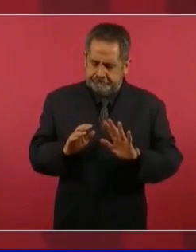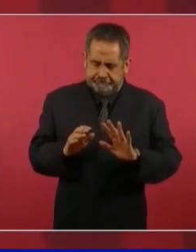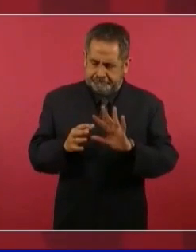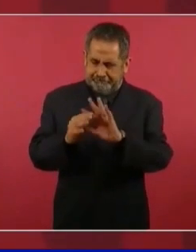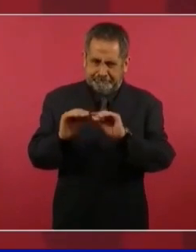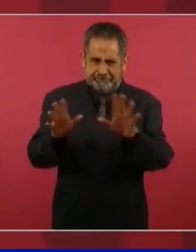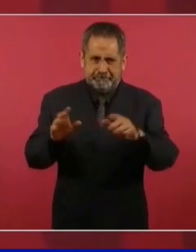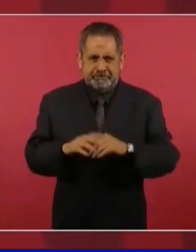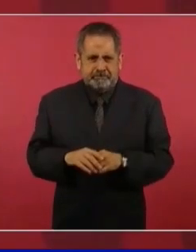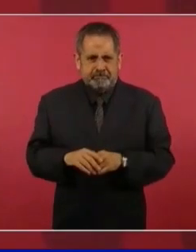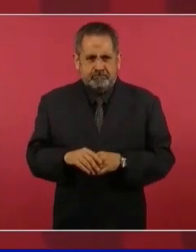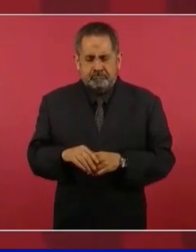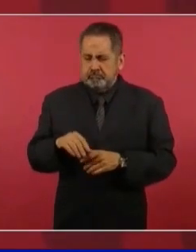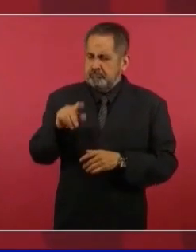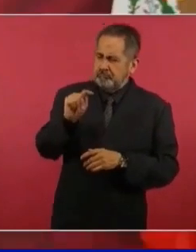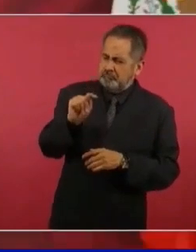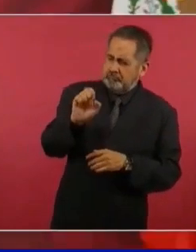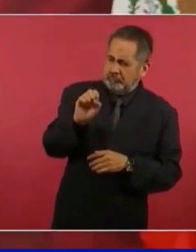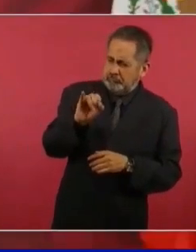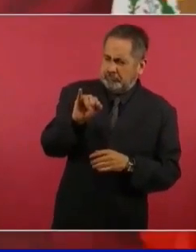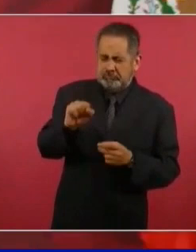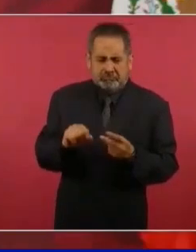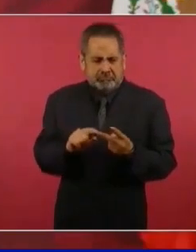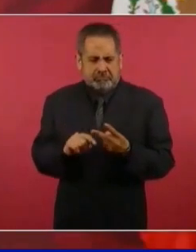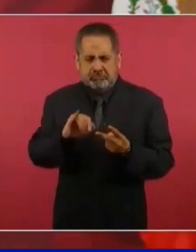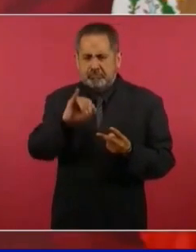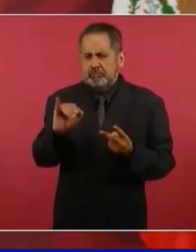y se habla de tesis de jurisprudencia